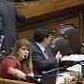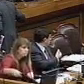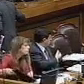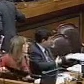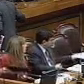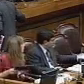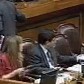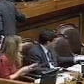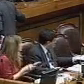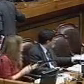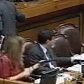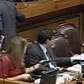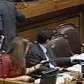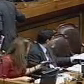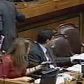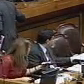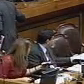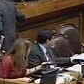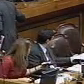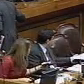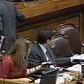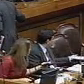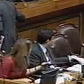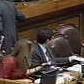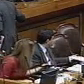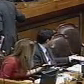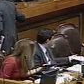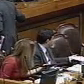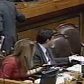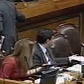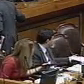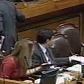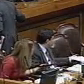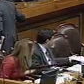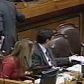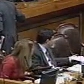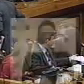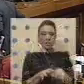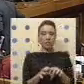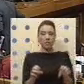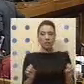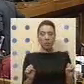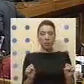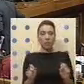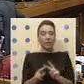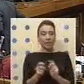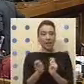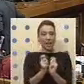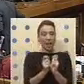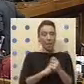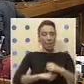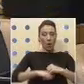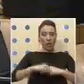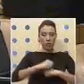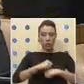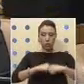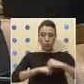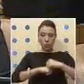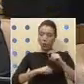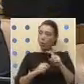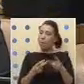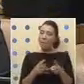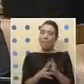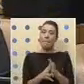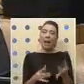se escuchó a la gente y en realidad la presidenta se comprometió a hacer los cambios estructurales y no permitir